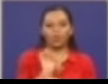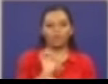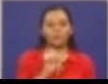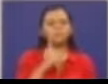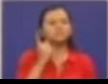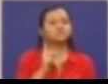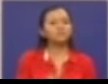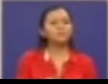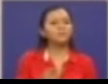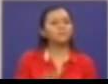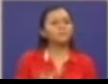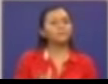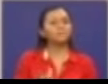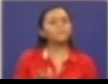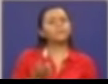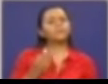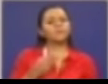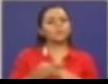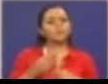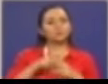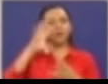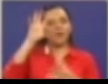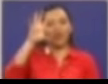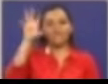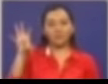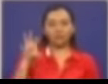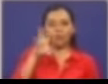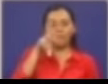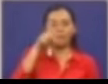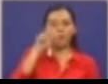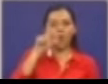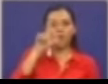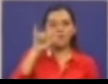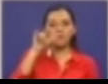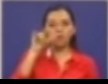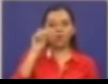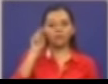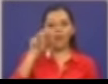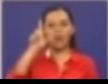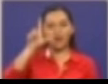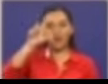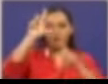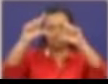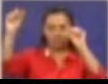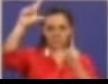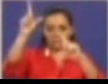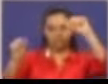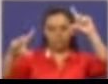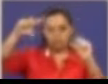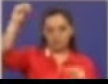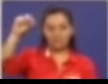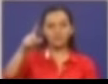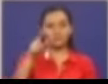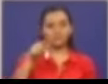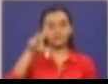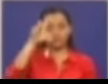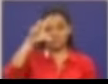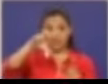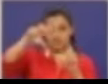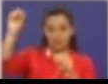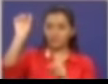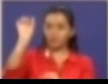estos gráficos poligonales se llaman, ¿no? Entonces, en este gráfico poligonal, una de las puntas, uno de los